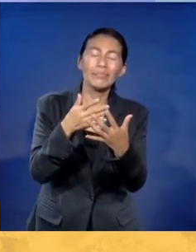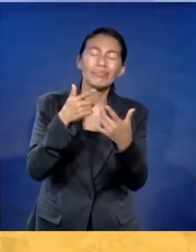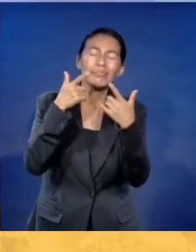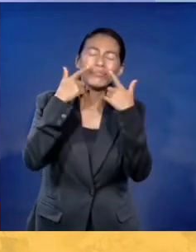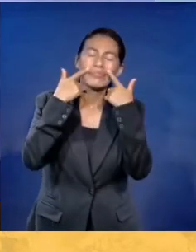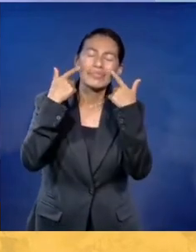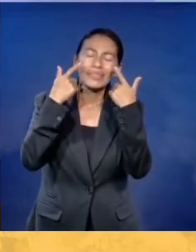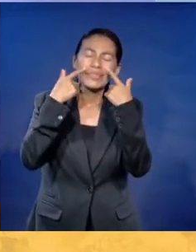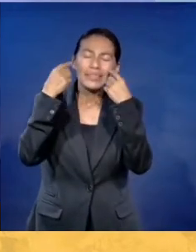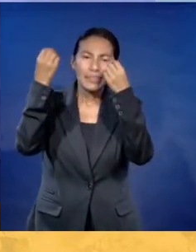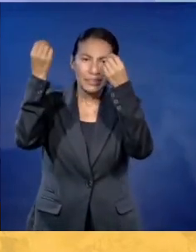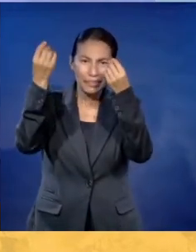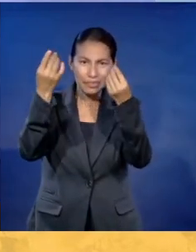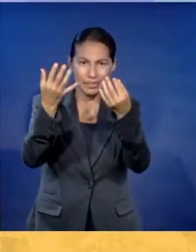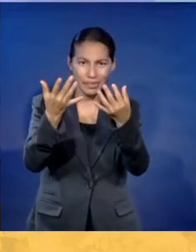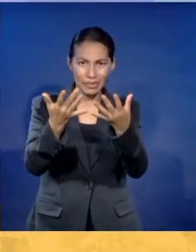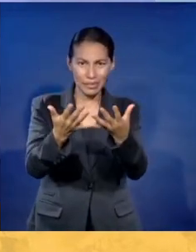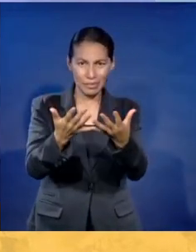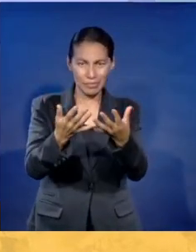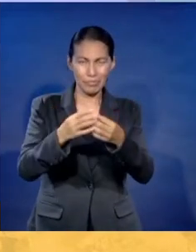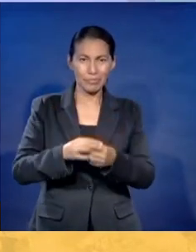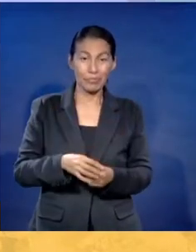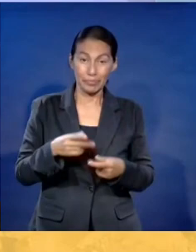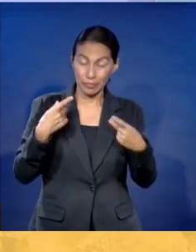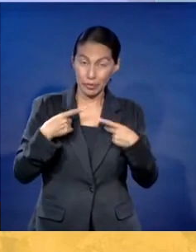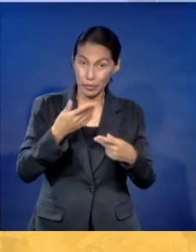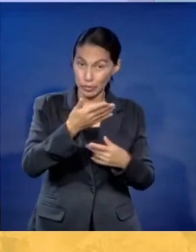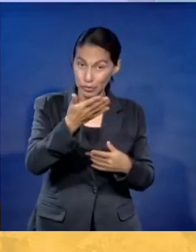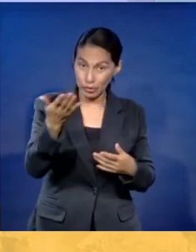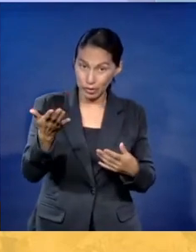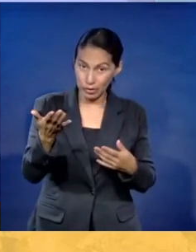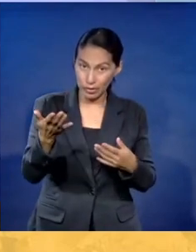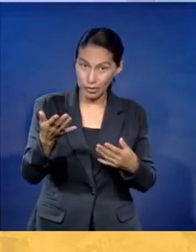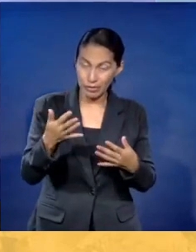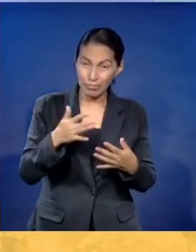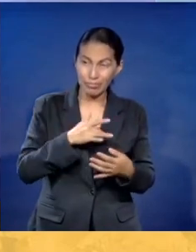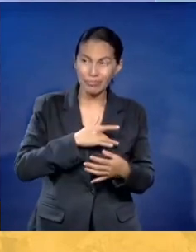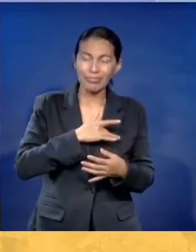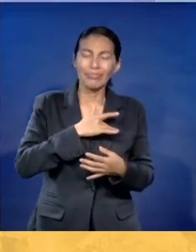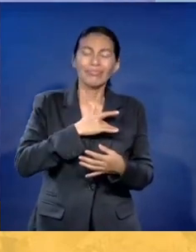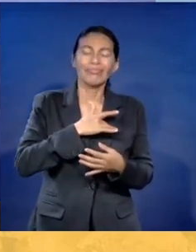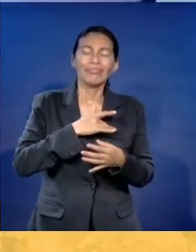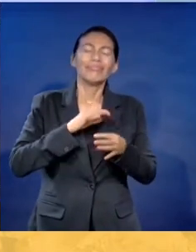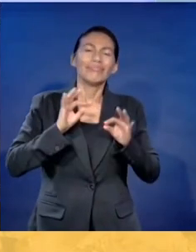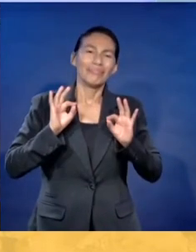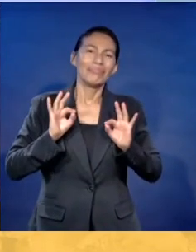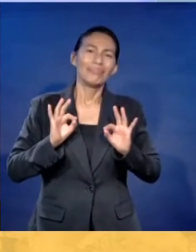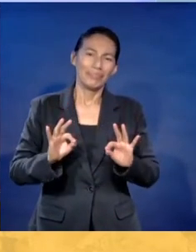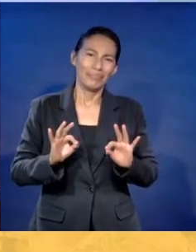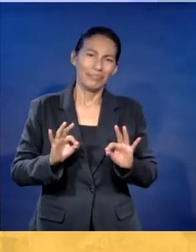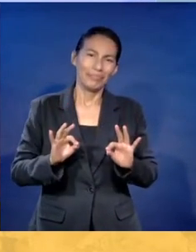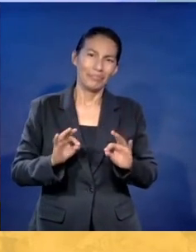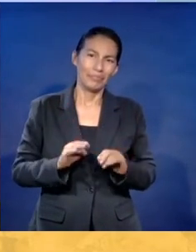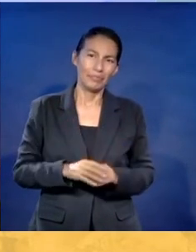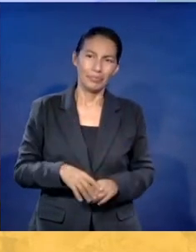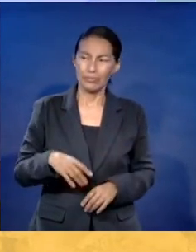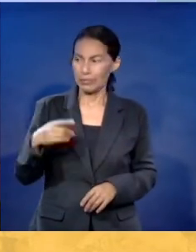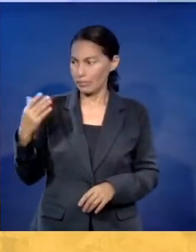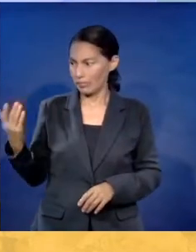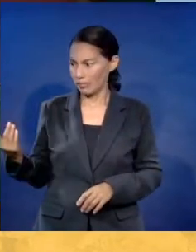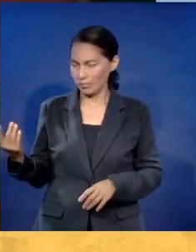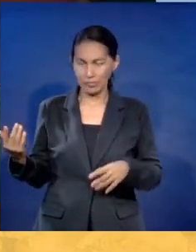pero que obre el efecto que necesita Díganle al de al lado habla siempre con gracia